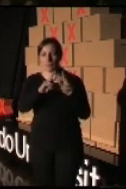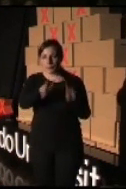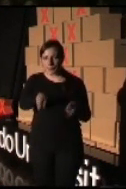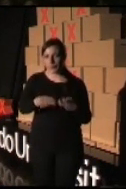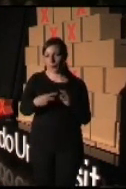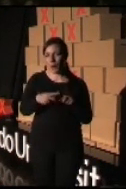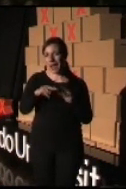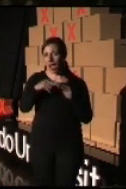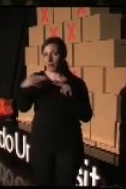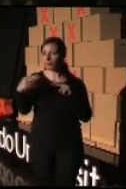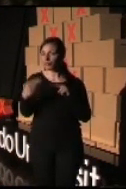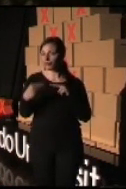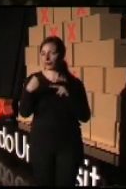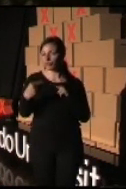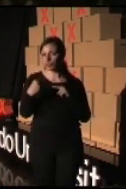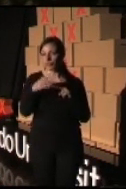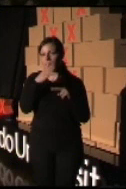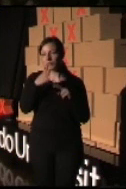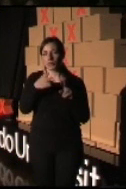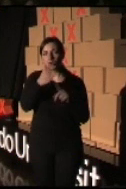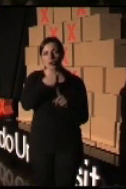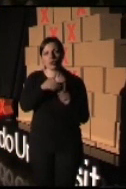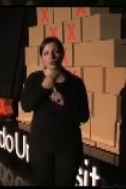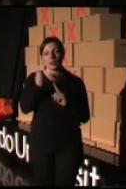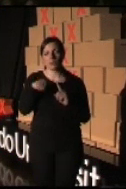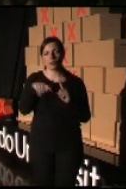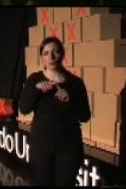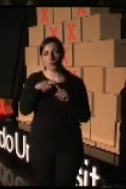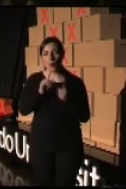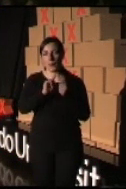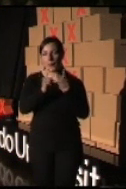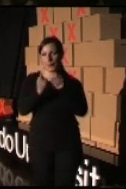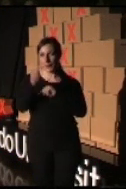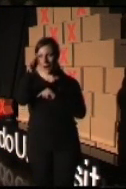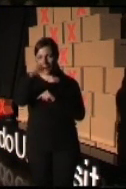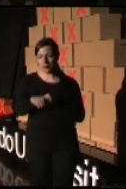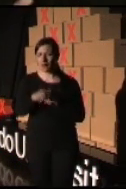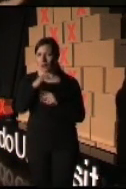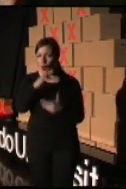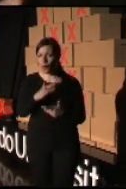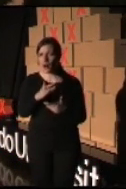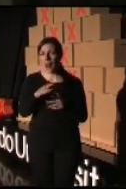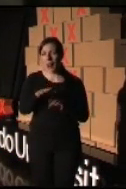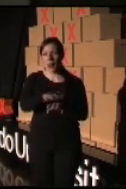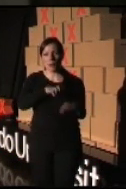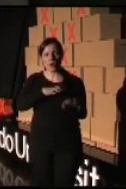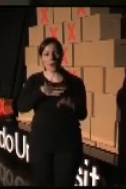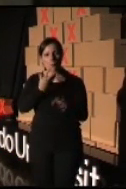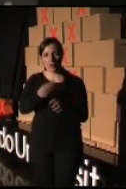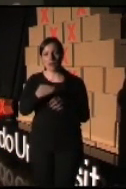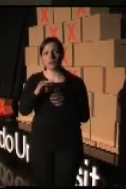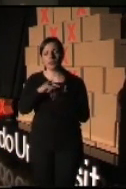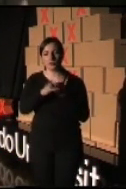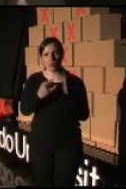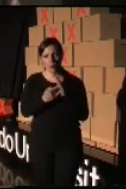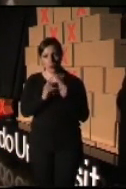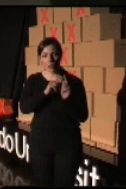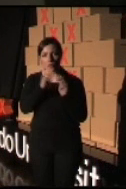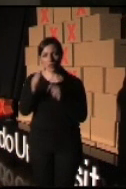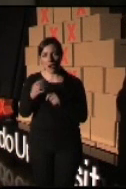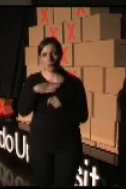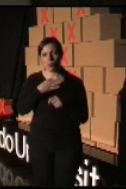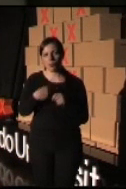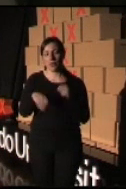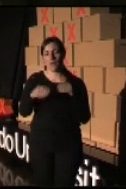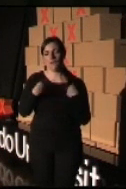buenos, que consiguen que las miles de mutaciones que se están produciendo aquí en este momento, la mayoría de ellos estén siendo reparados, pues podemos seguir viviendo